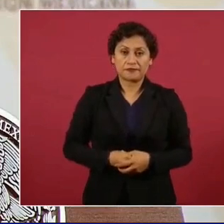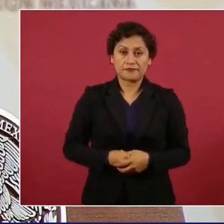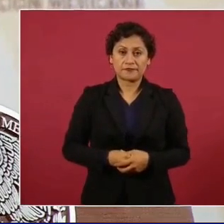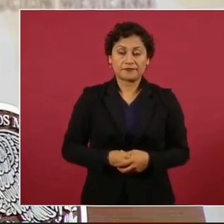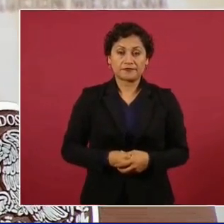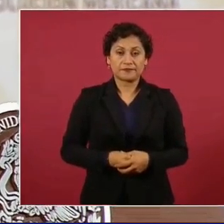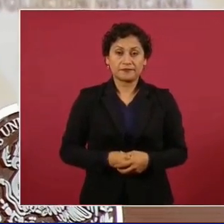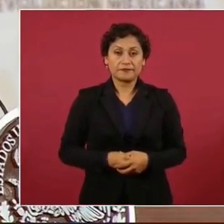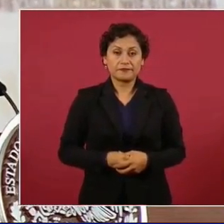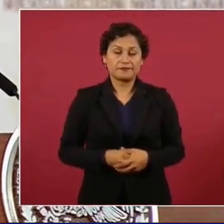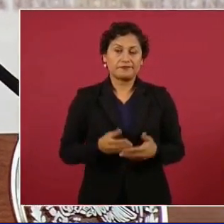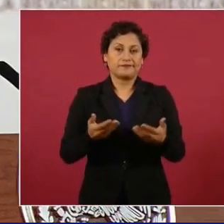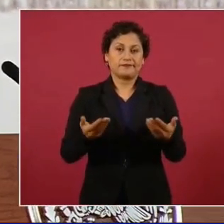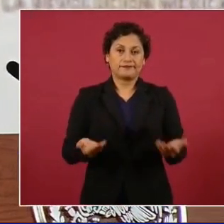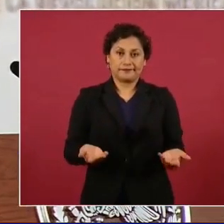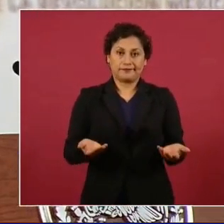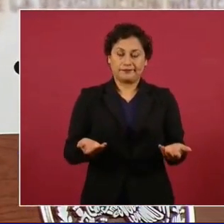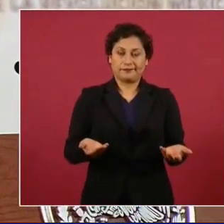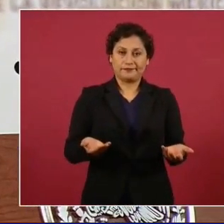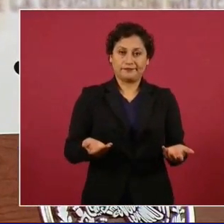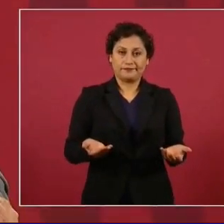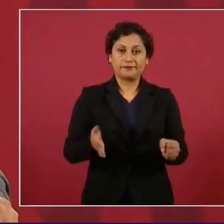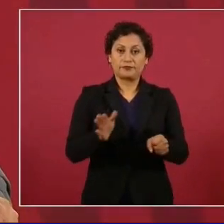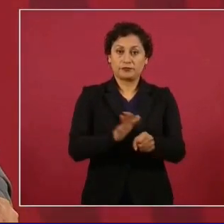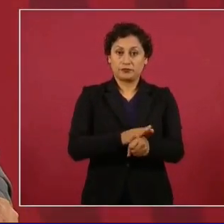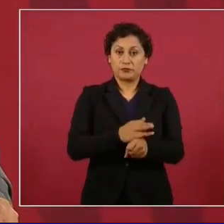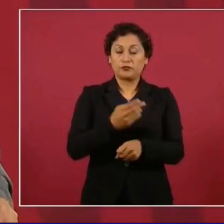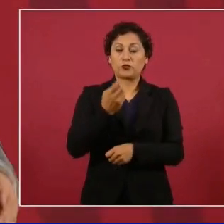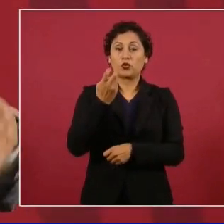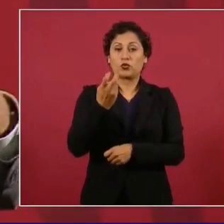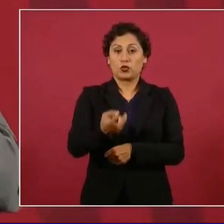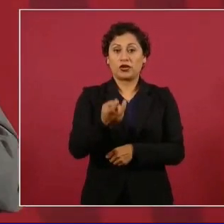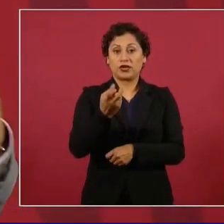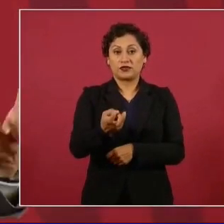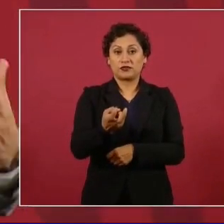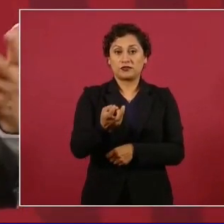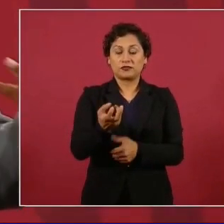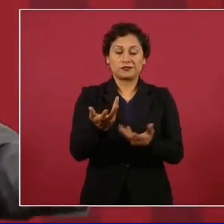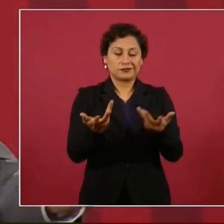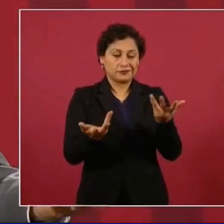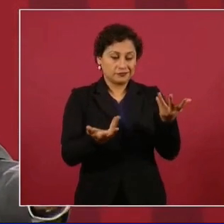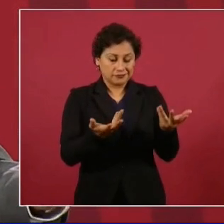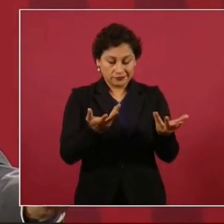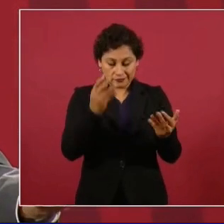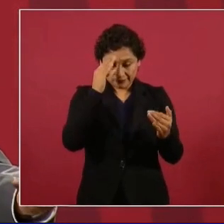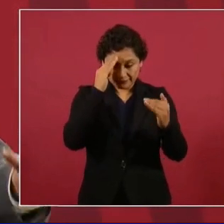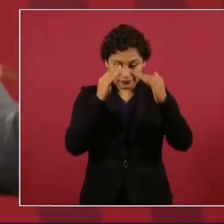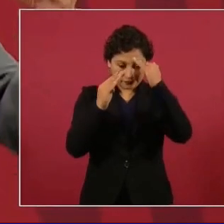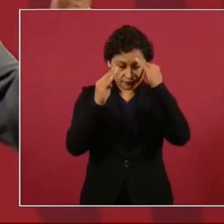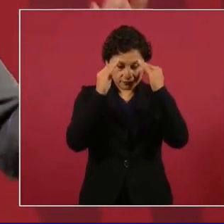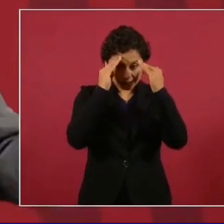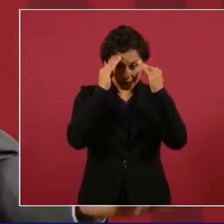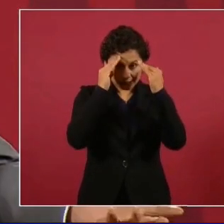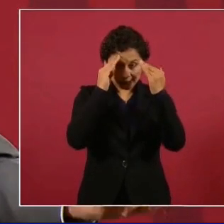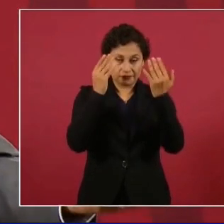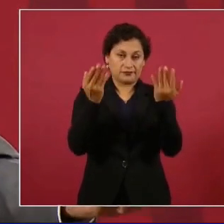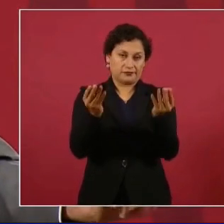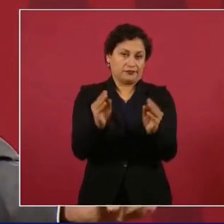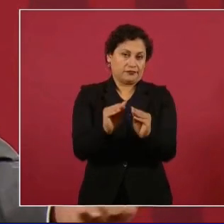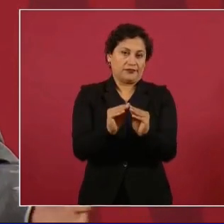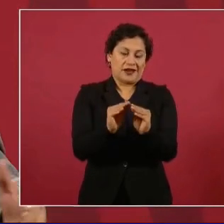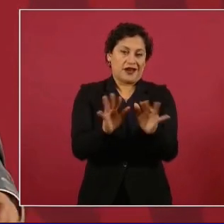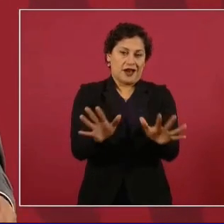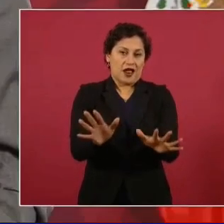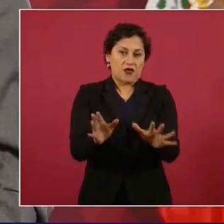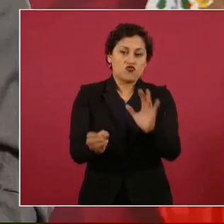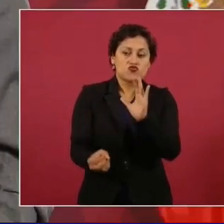Entonces, ante eso, pues había que crear organismos autónomos,